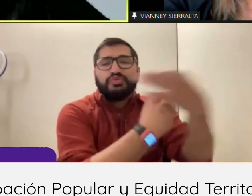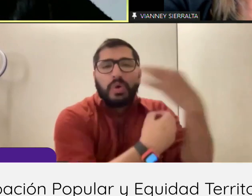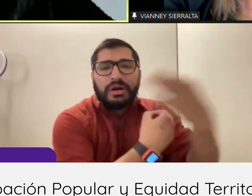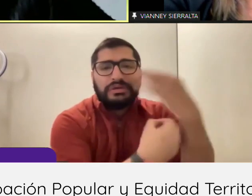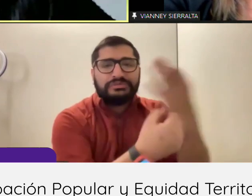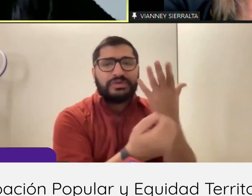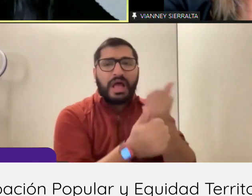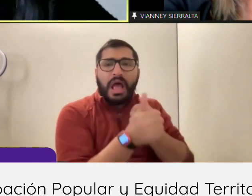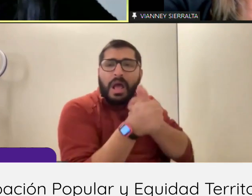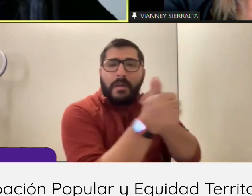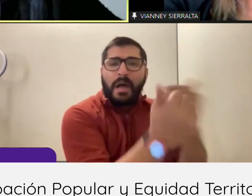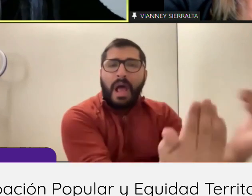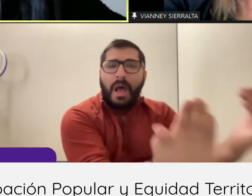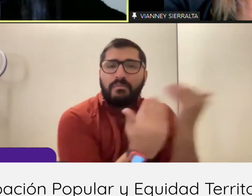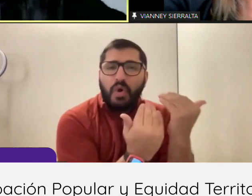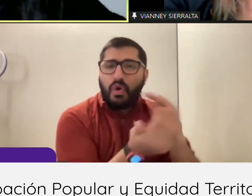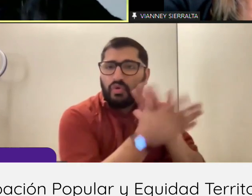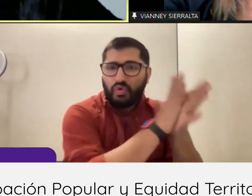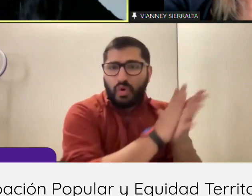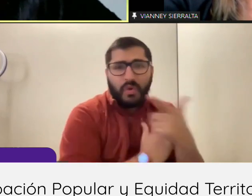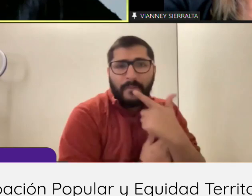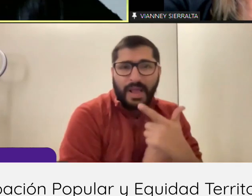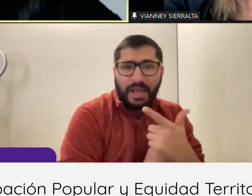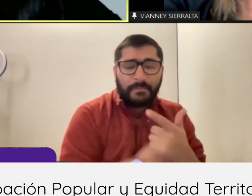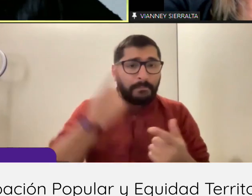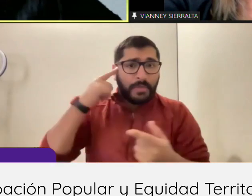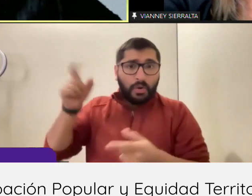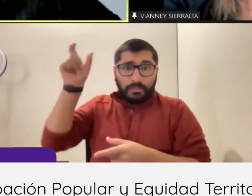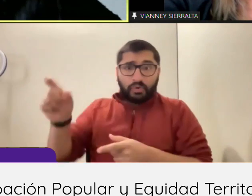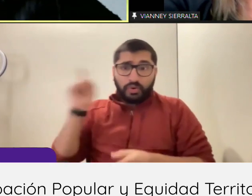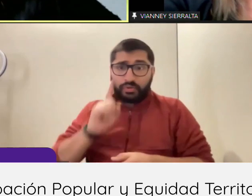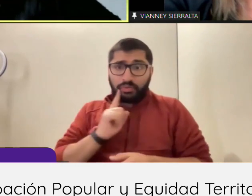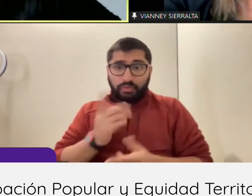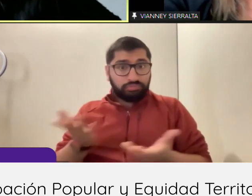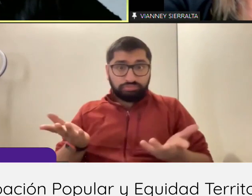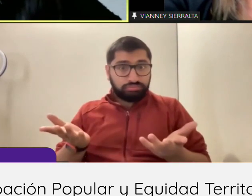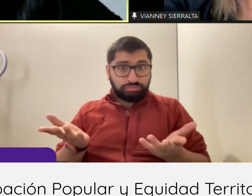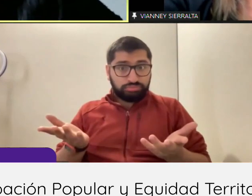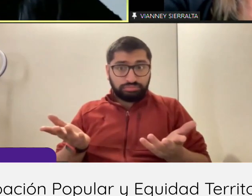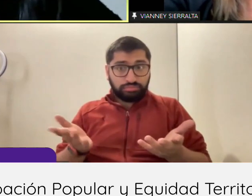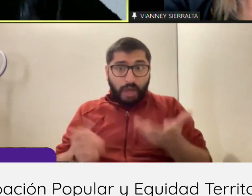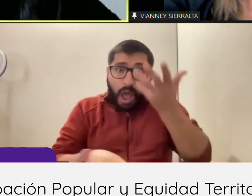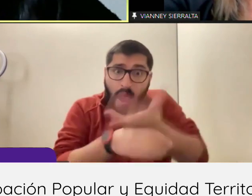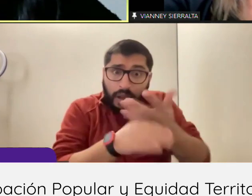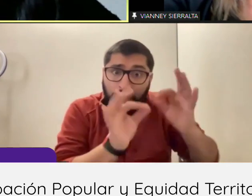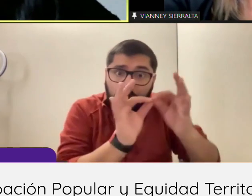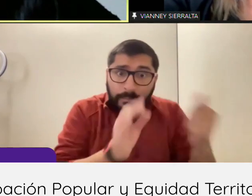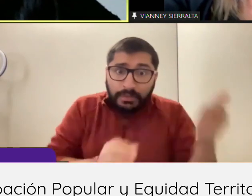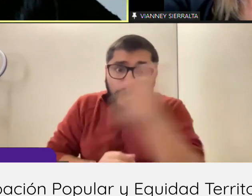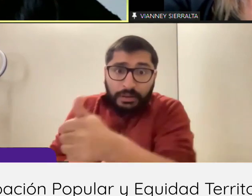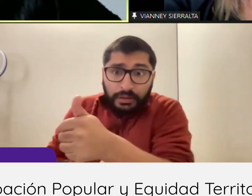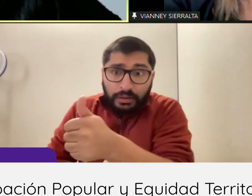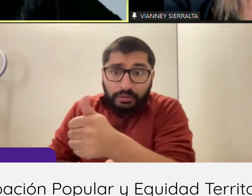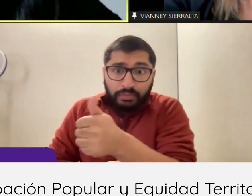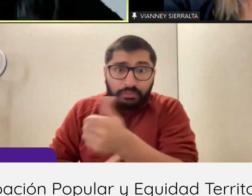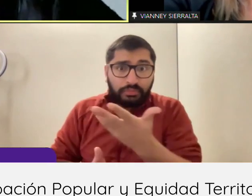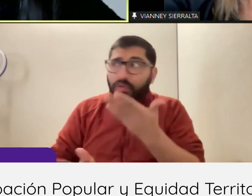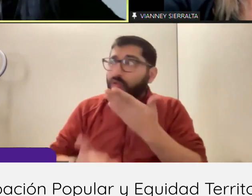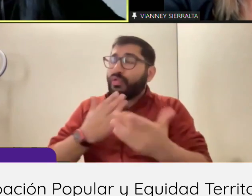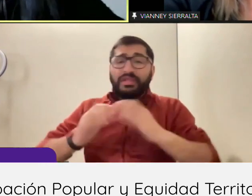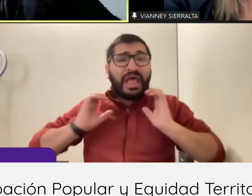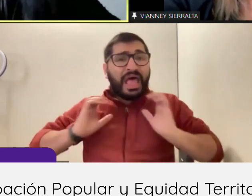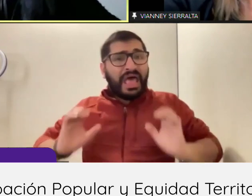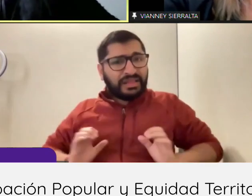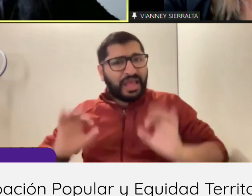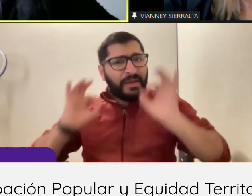comunicación. Por ejemplo, para poder, como les decía, para poder ir a una terapia psicológica, ¿no es cierto?, tener un intérprete.